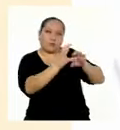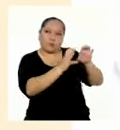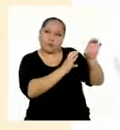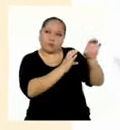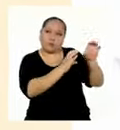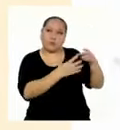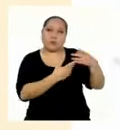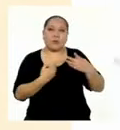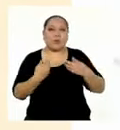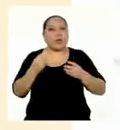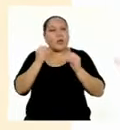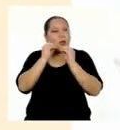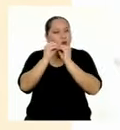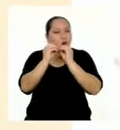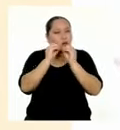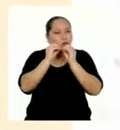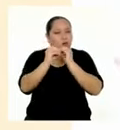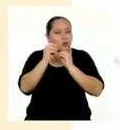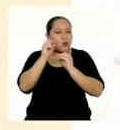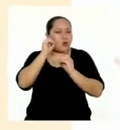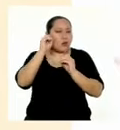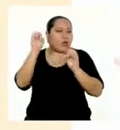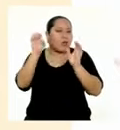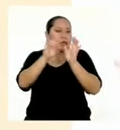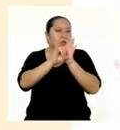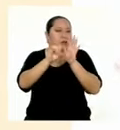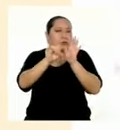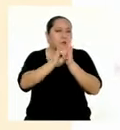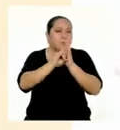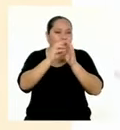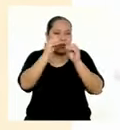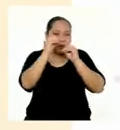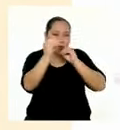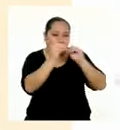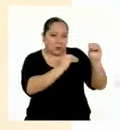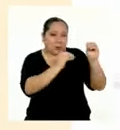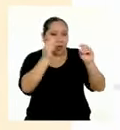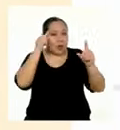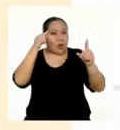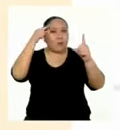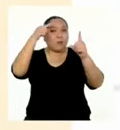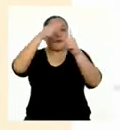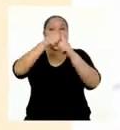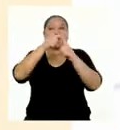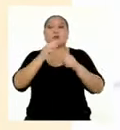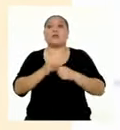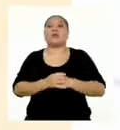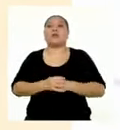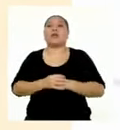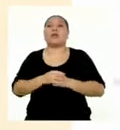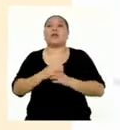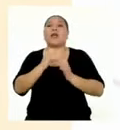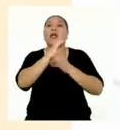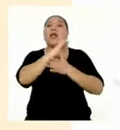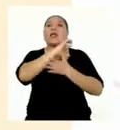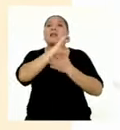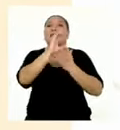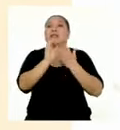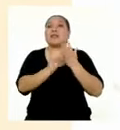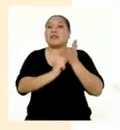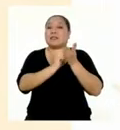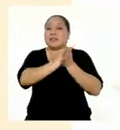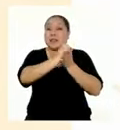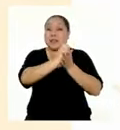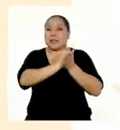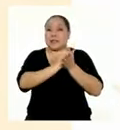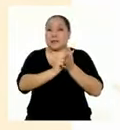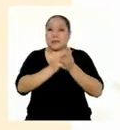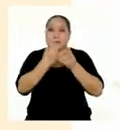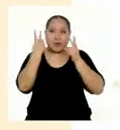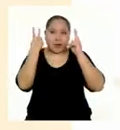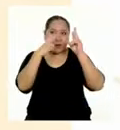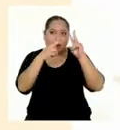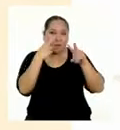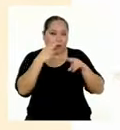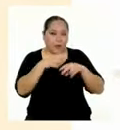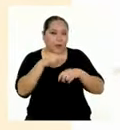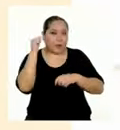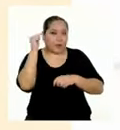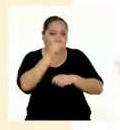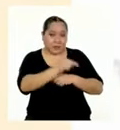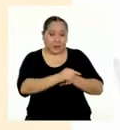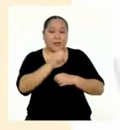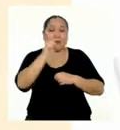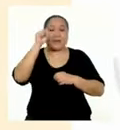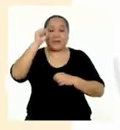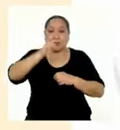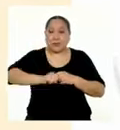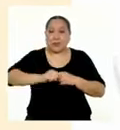adecuación de los recursos visuales al propósito y características del texto. Para poder revisar si nuestro texto cumple